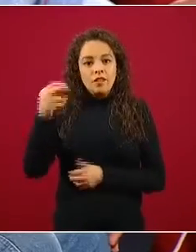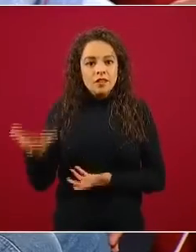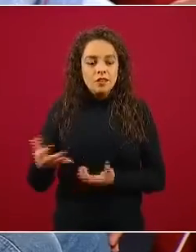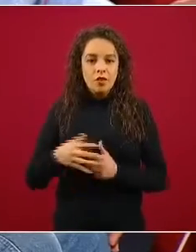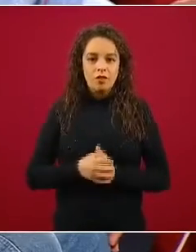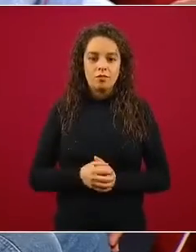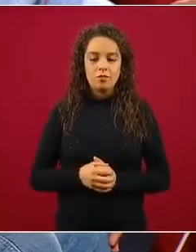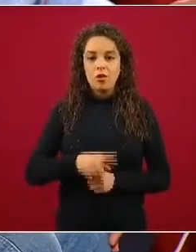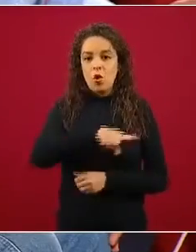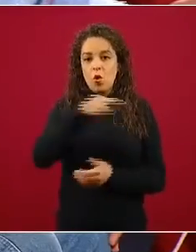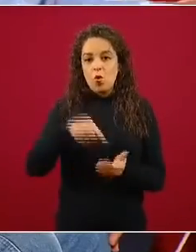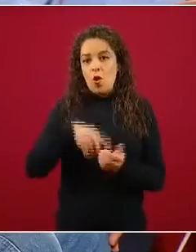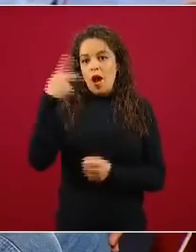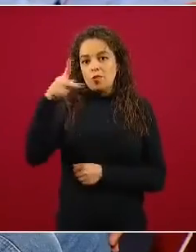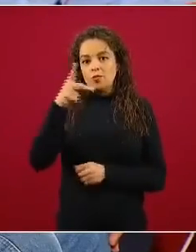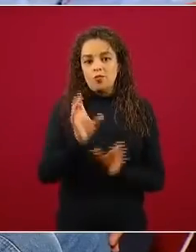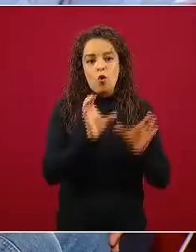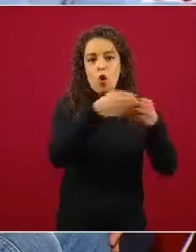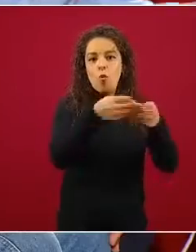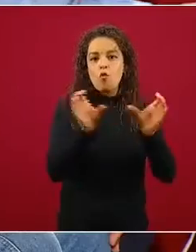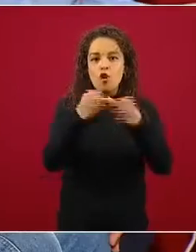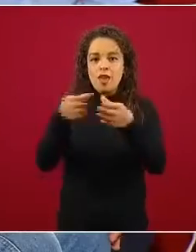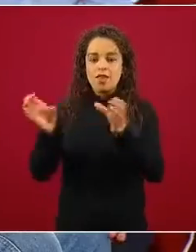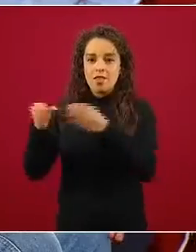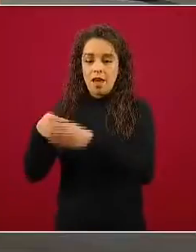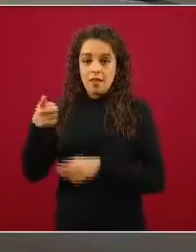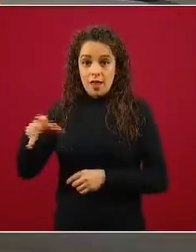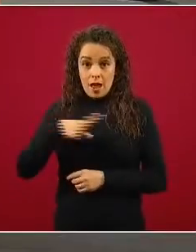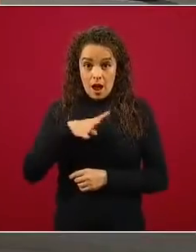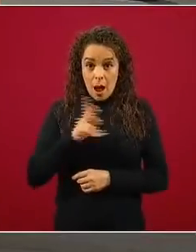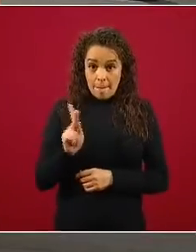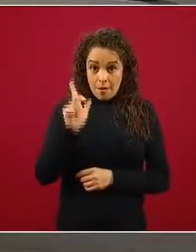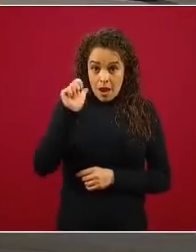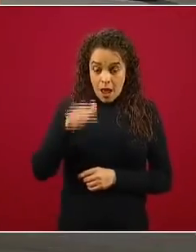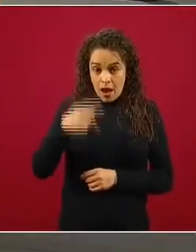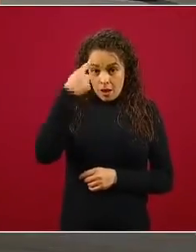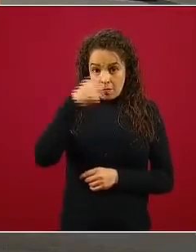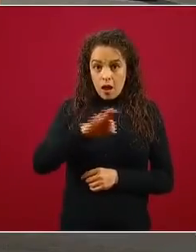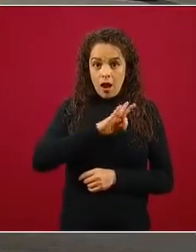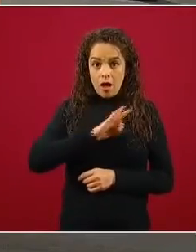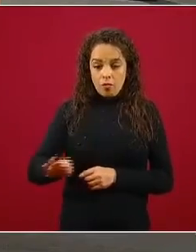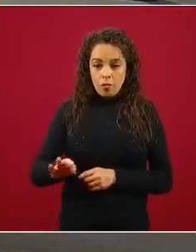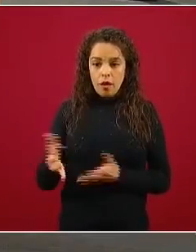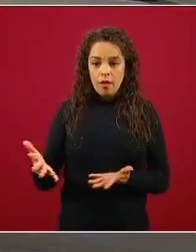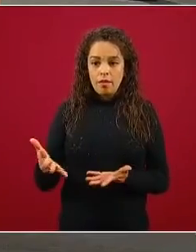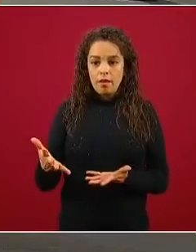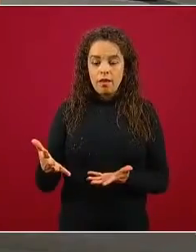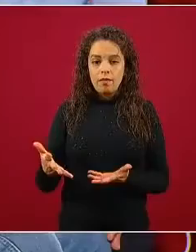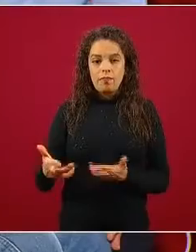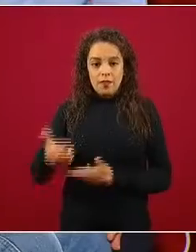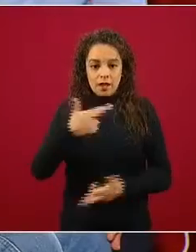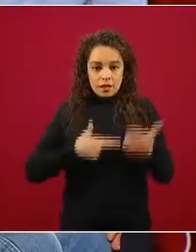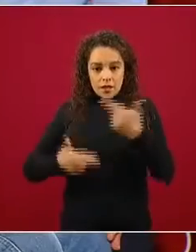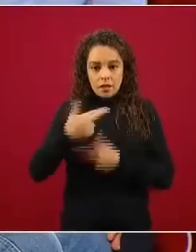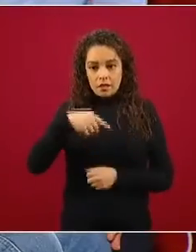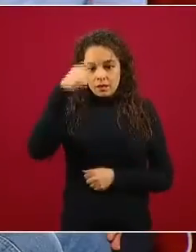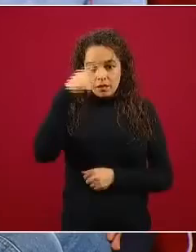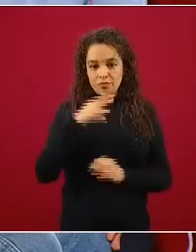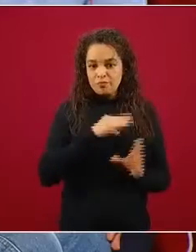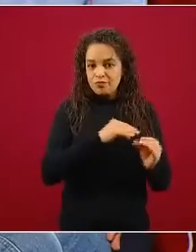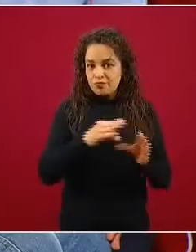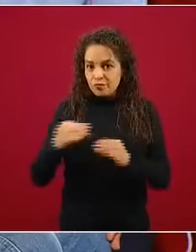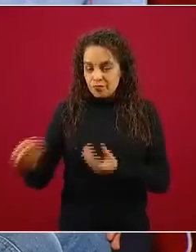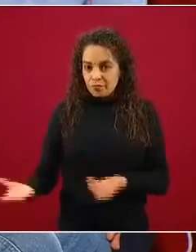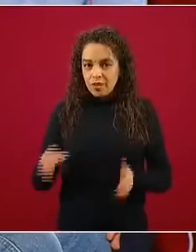haber algún plan específico como de recuperación para ellos, no sé si con los de CONAFE o qué hay